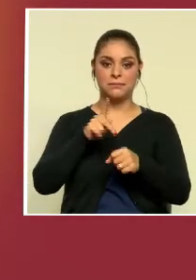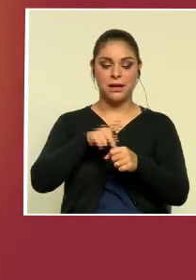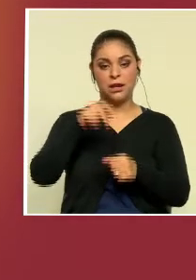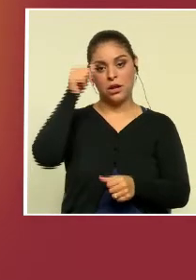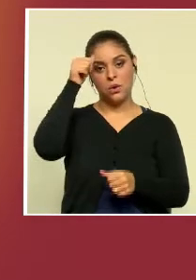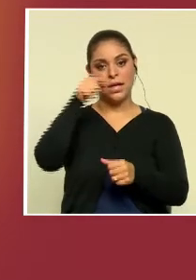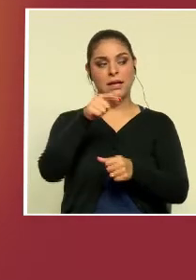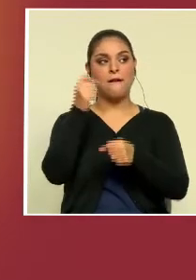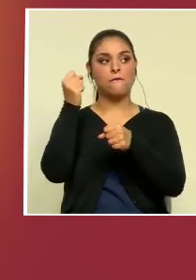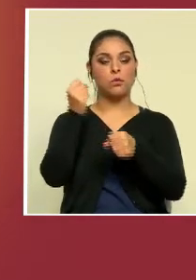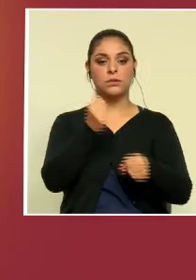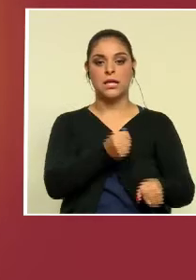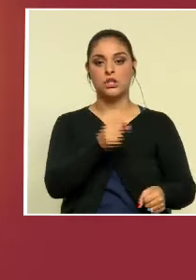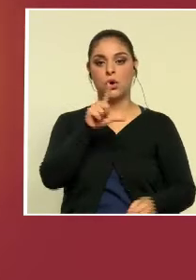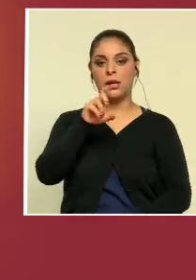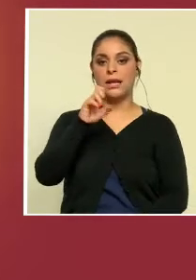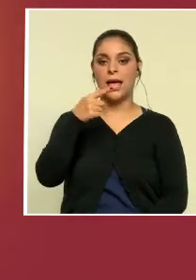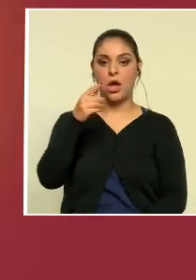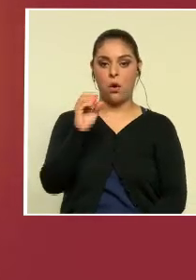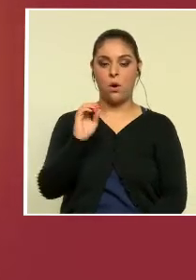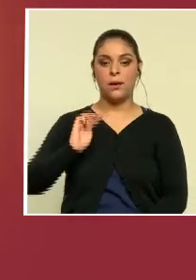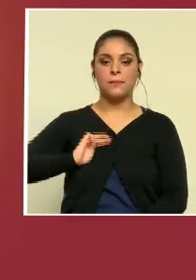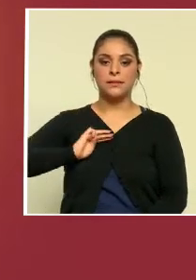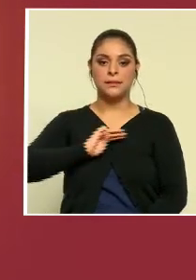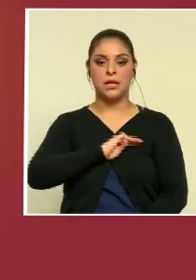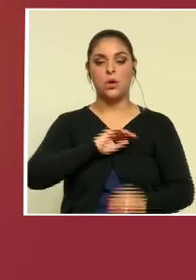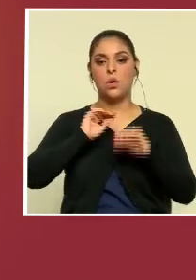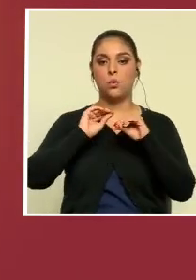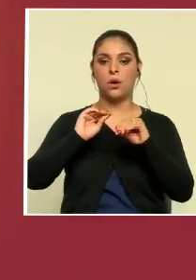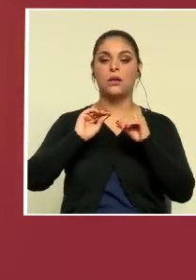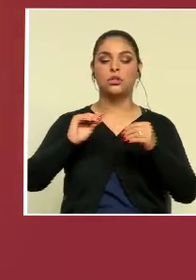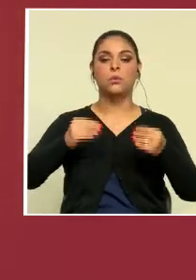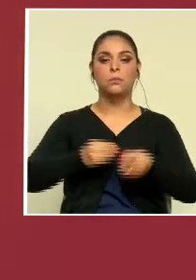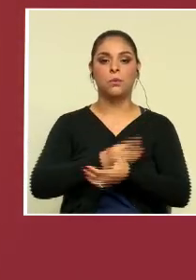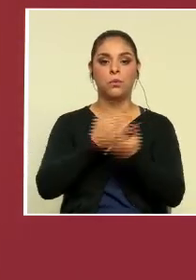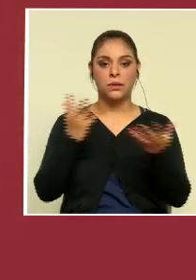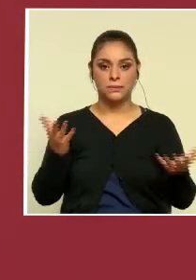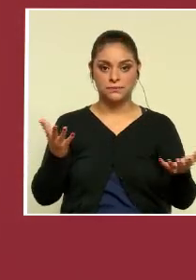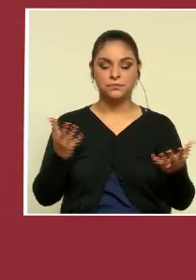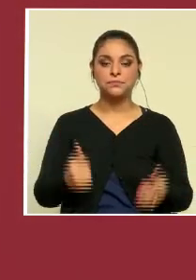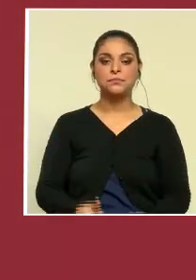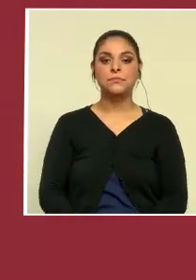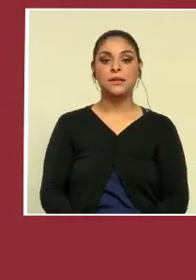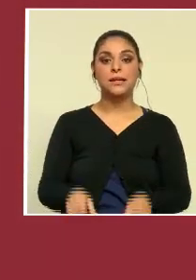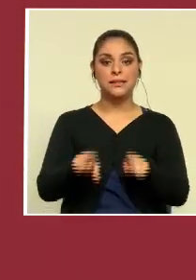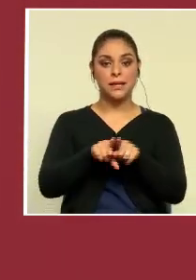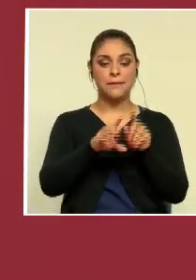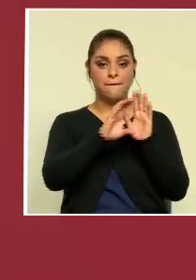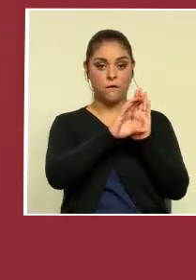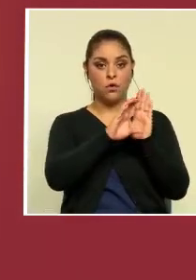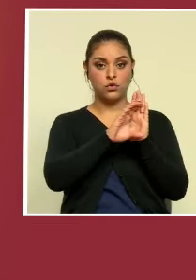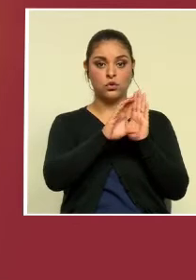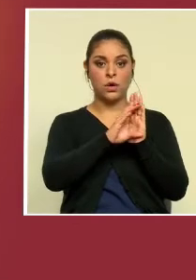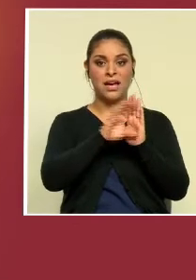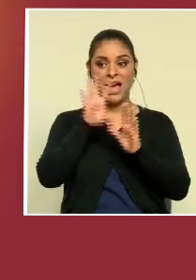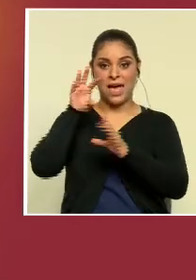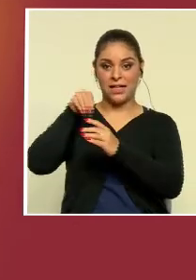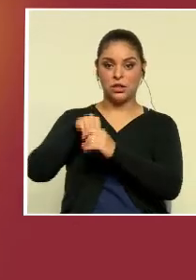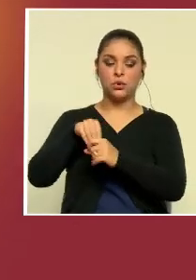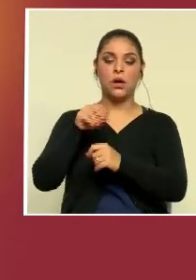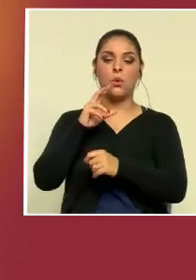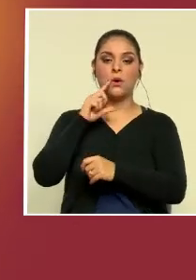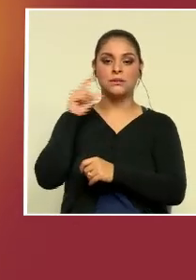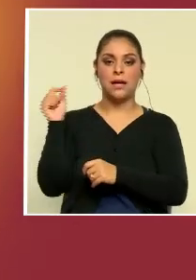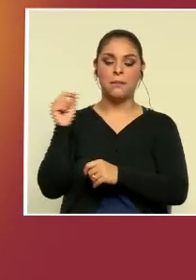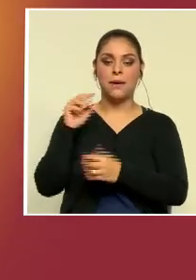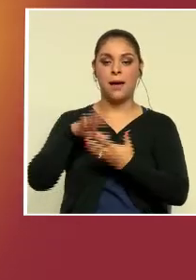fundación leggo y el ministerio de educación pública y también en la imagen está en el chat de aprendan casa de walden